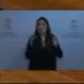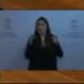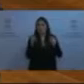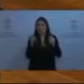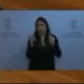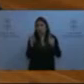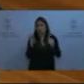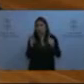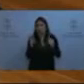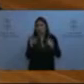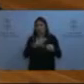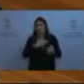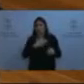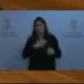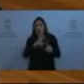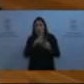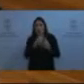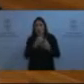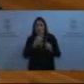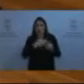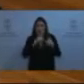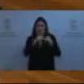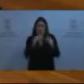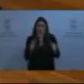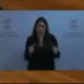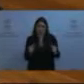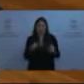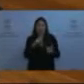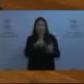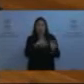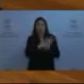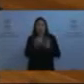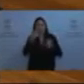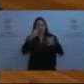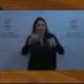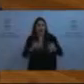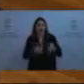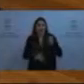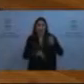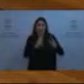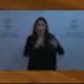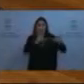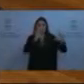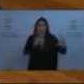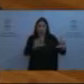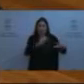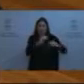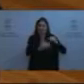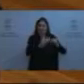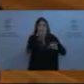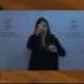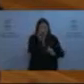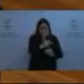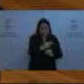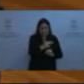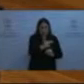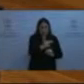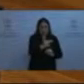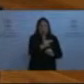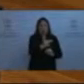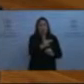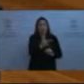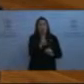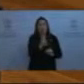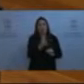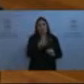del Patrimonio Cultural de Asturias, lo que garantiza que esa intervención se realizará de manera respetuosa con los valores